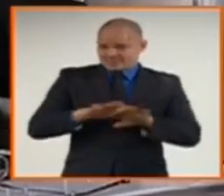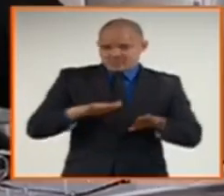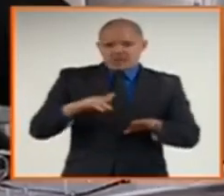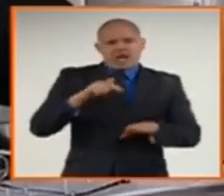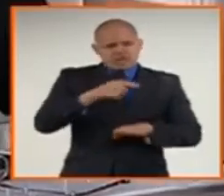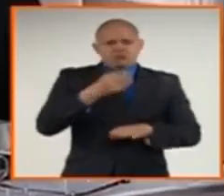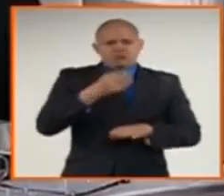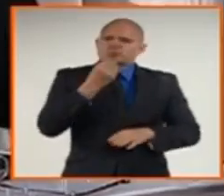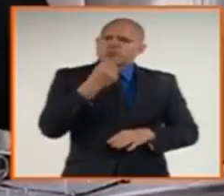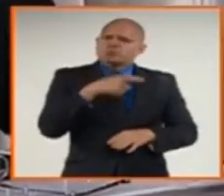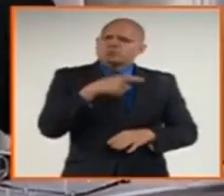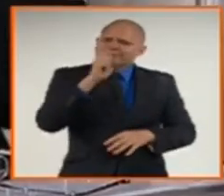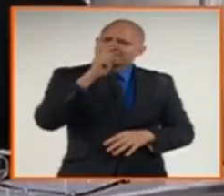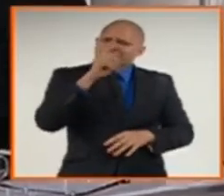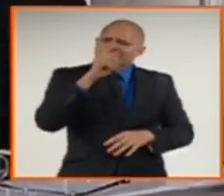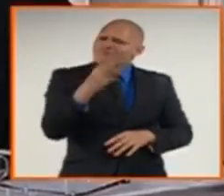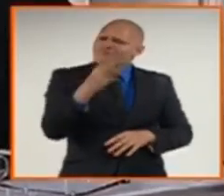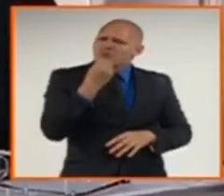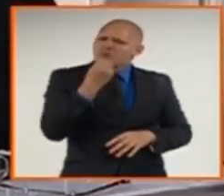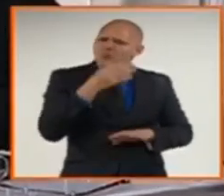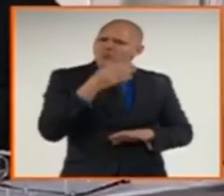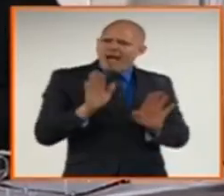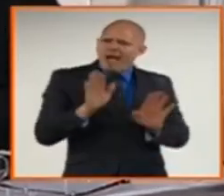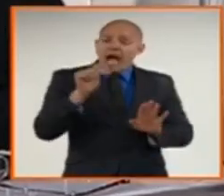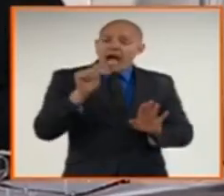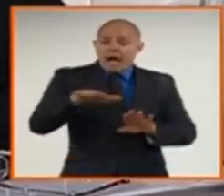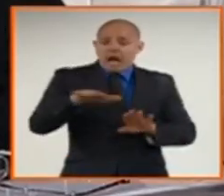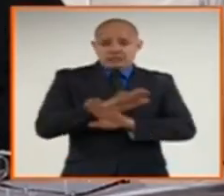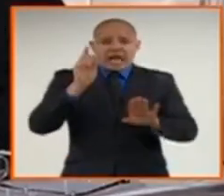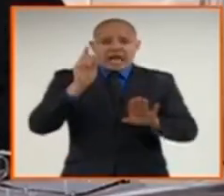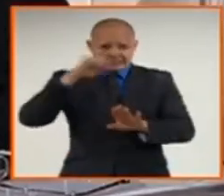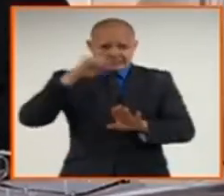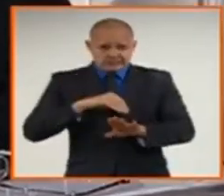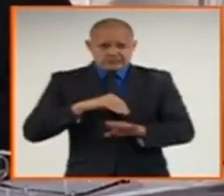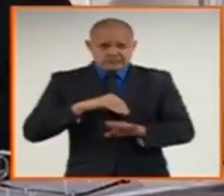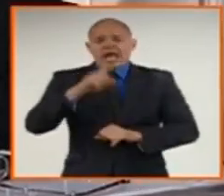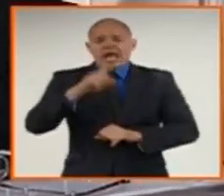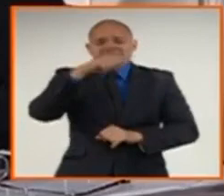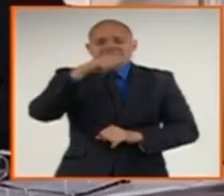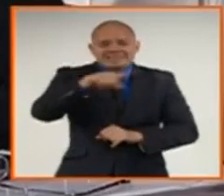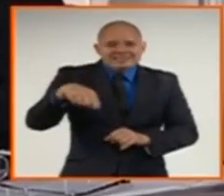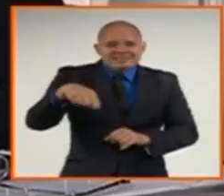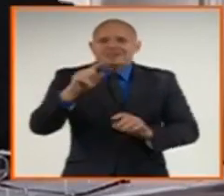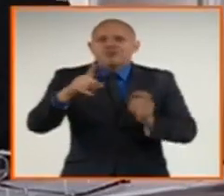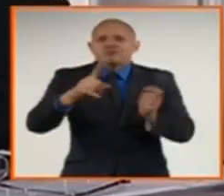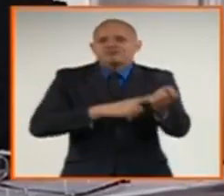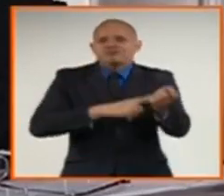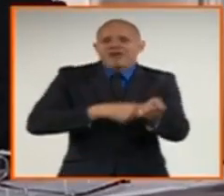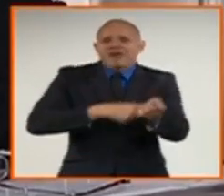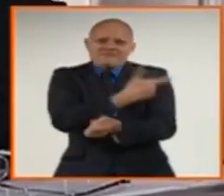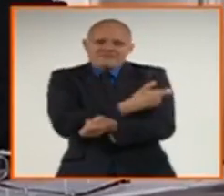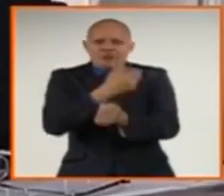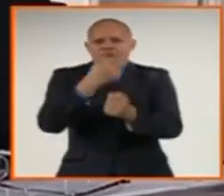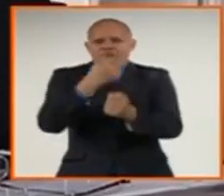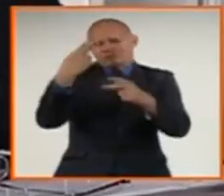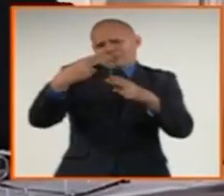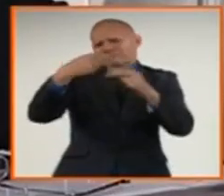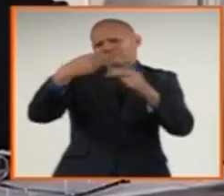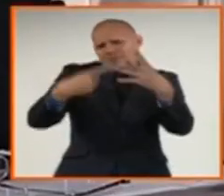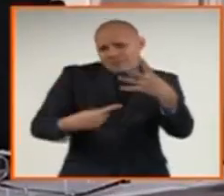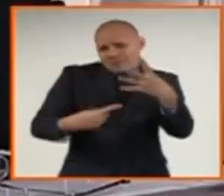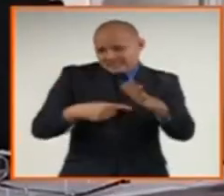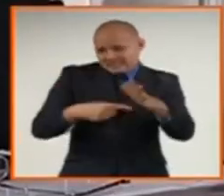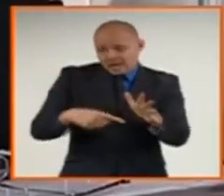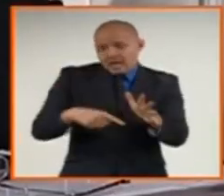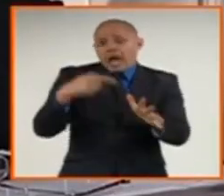puede insertarse en las estrategias del programa ampliado de inmunización. Nos basamos, por una parte, en la experiencia del CIGB, que igual